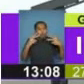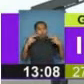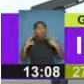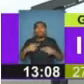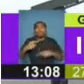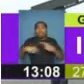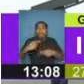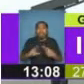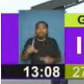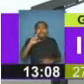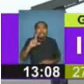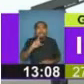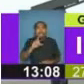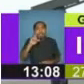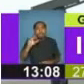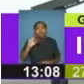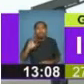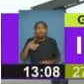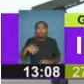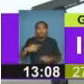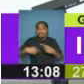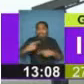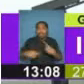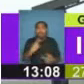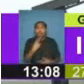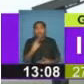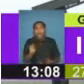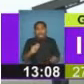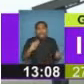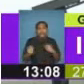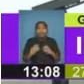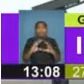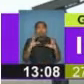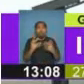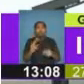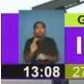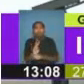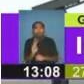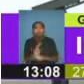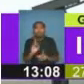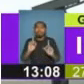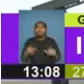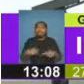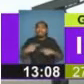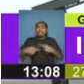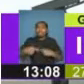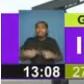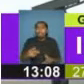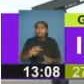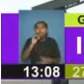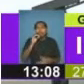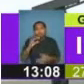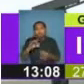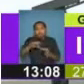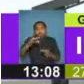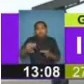minero energías renovables en materia del desarrollo del Cannabis medicinal y en materia del apuntalamiento también a